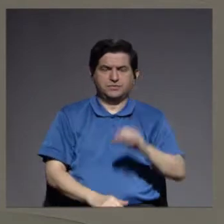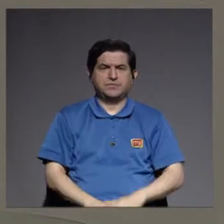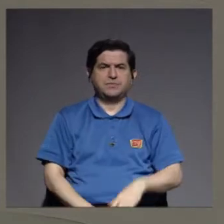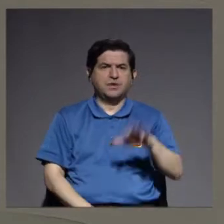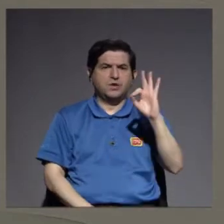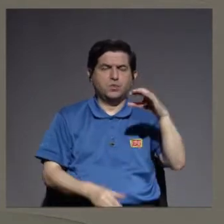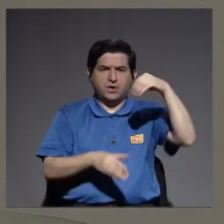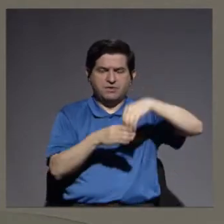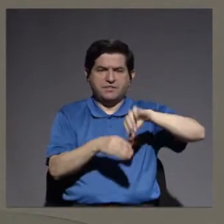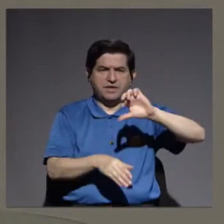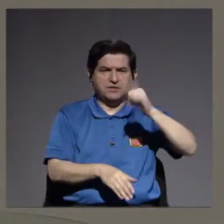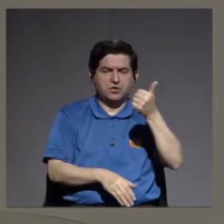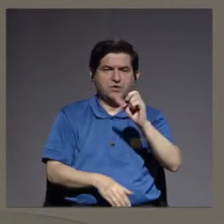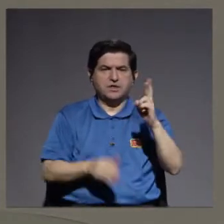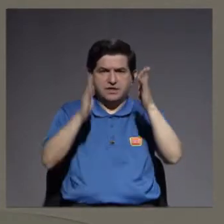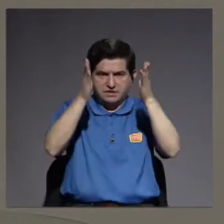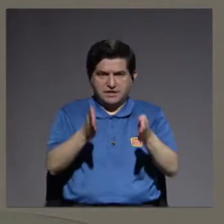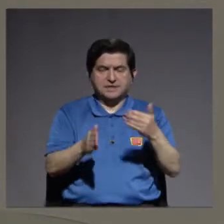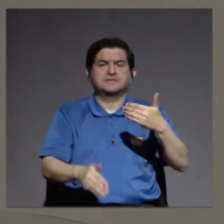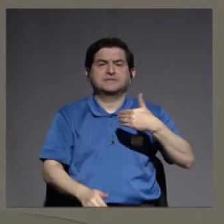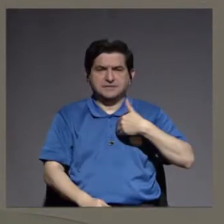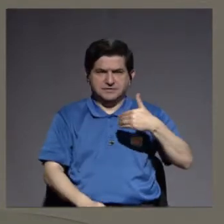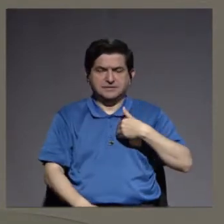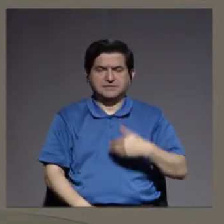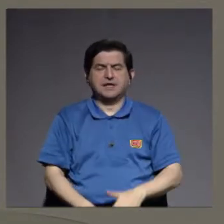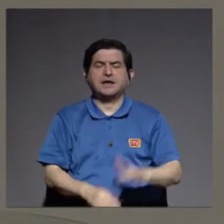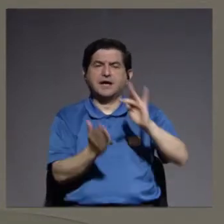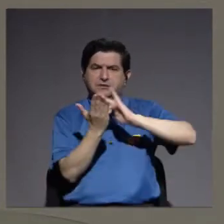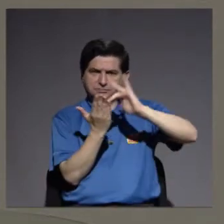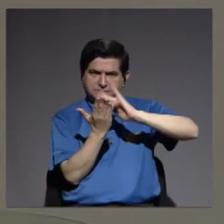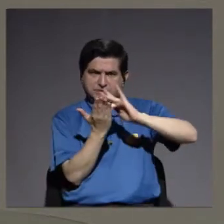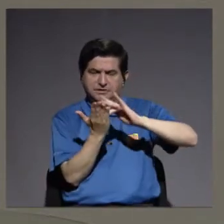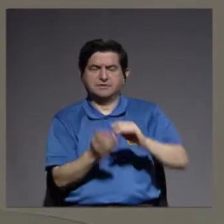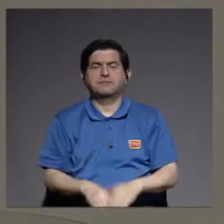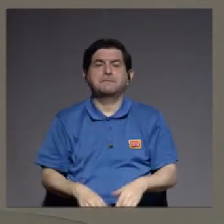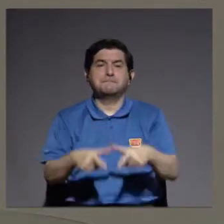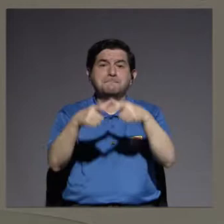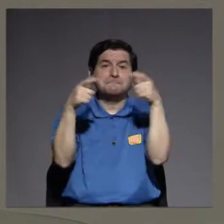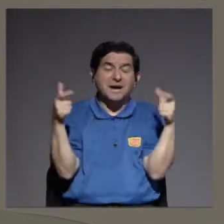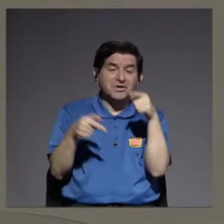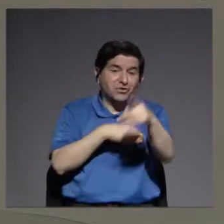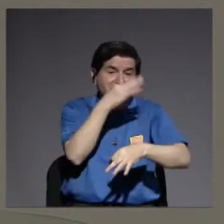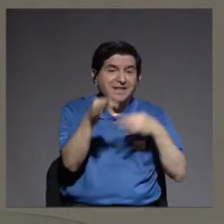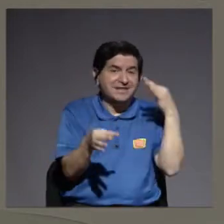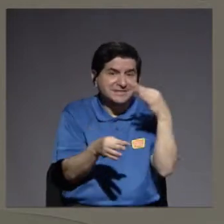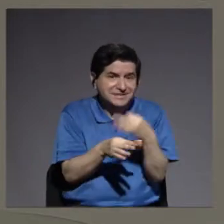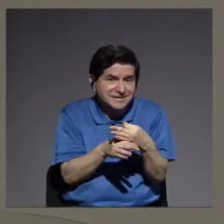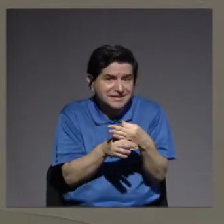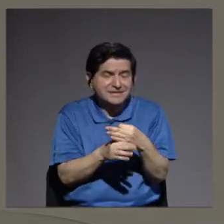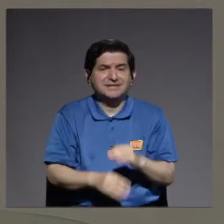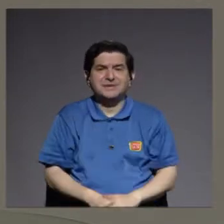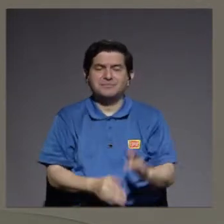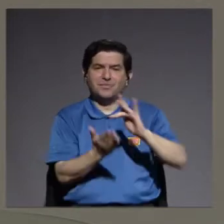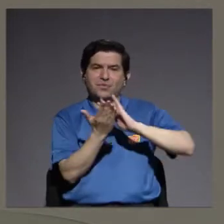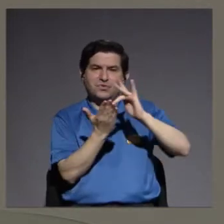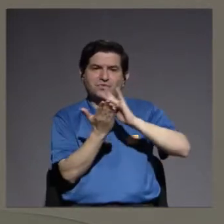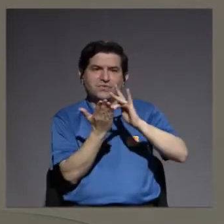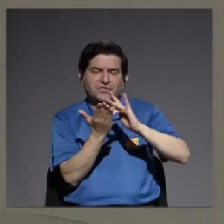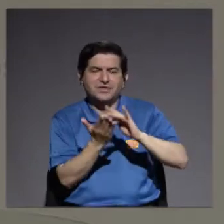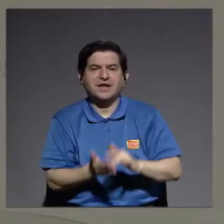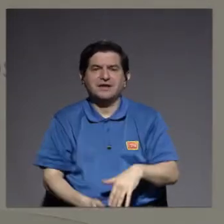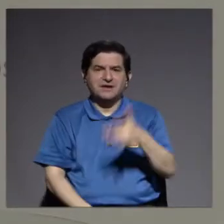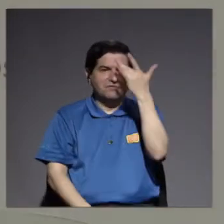de cada 10 costarricenses tienen teléfono móvil, y que la gran mayoría de estos tienen un teléfono